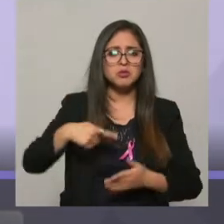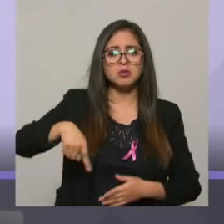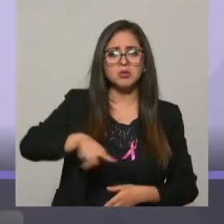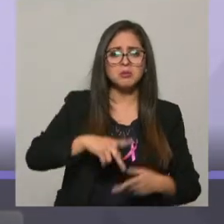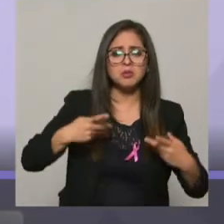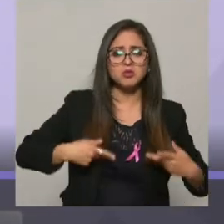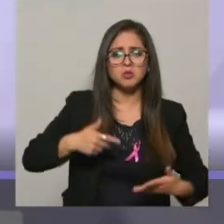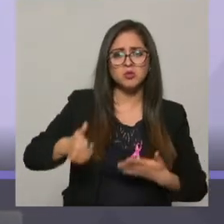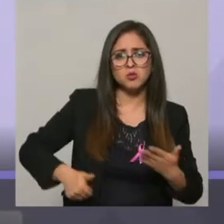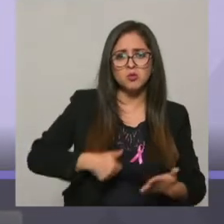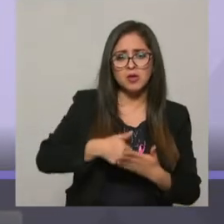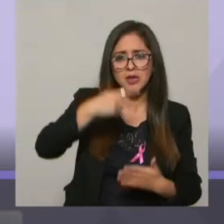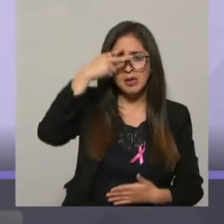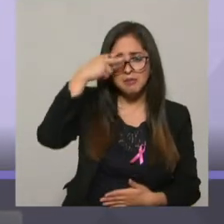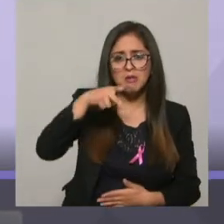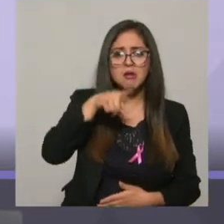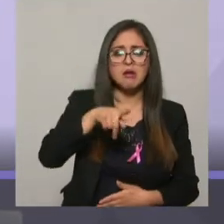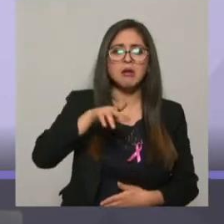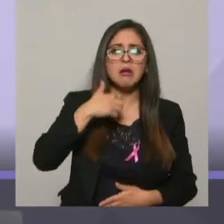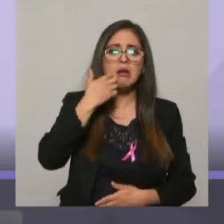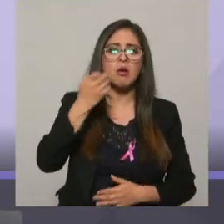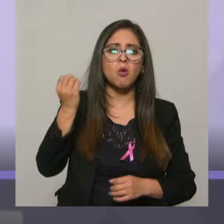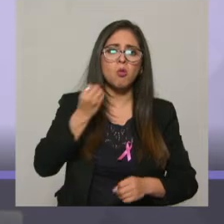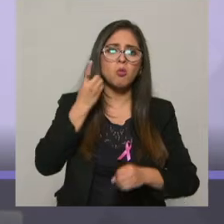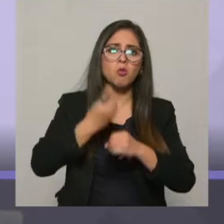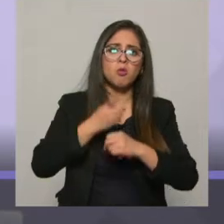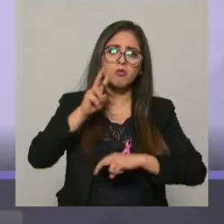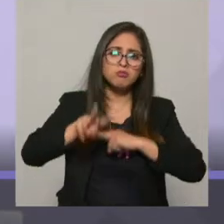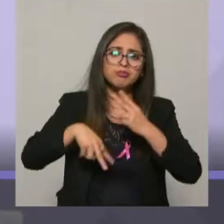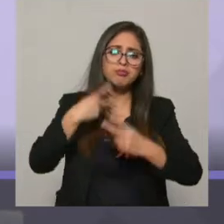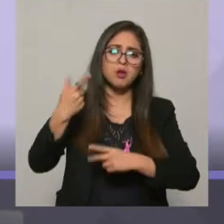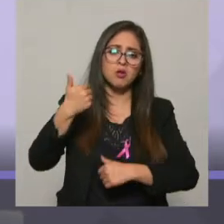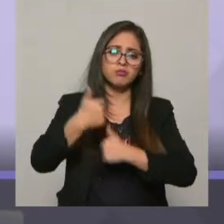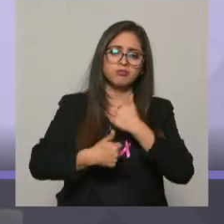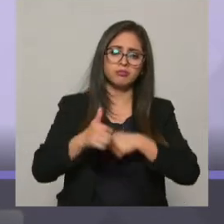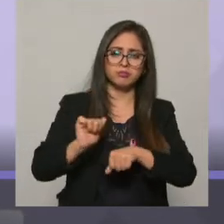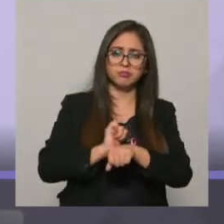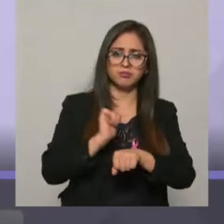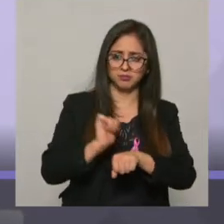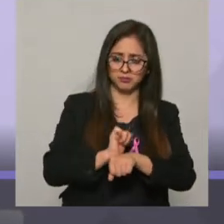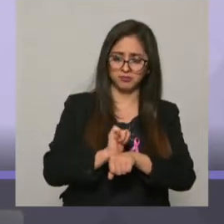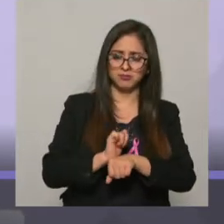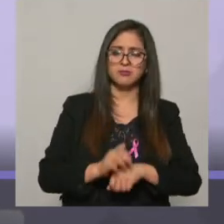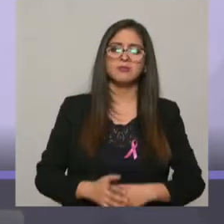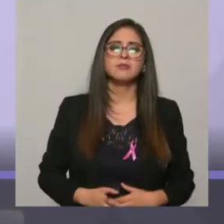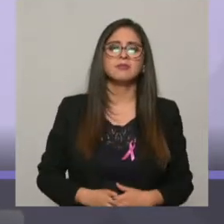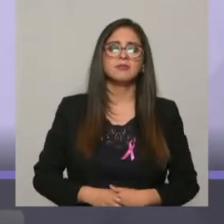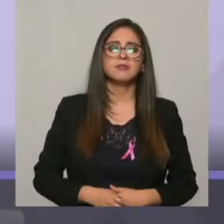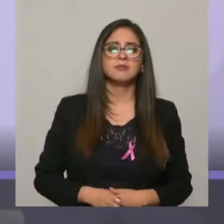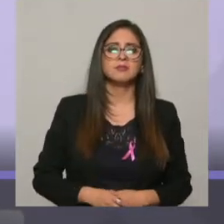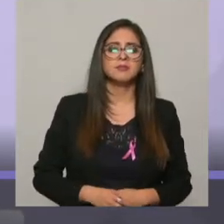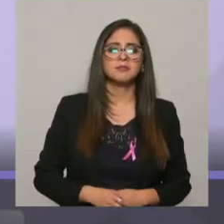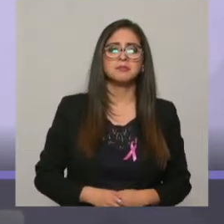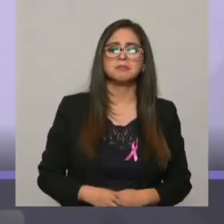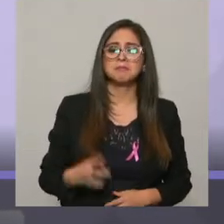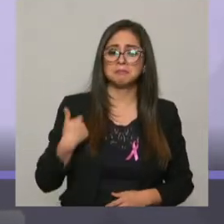tienen la oportunidad de ir a este evento. Y además, como ya lo mencionamos, ese